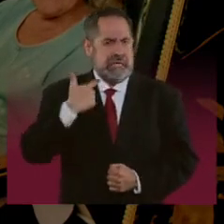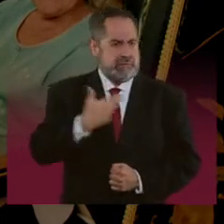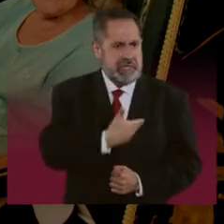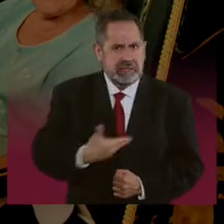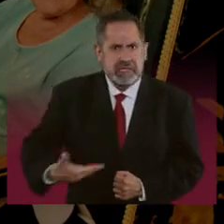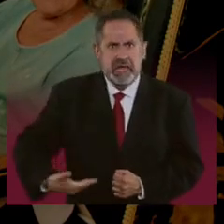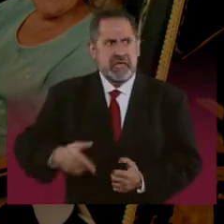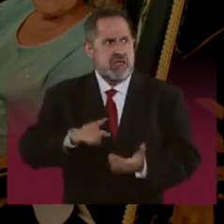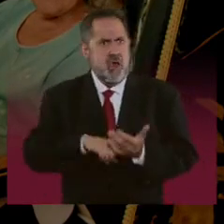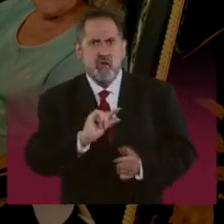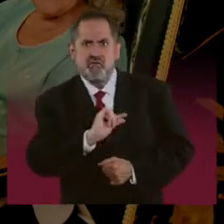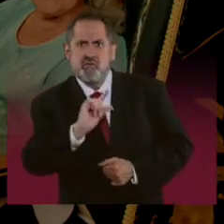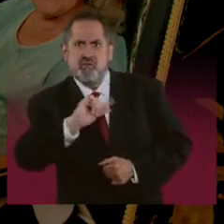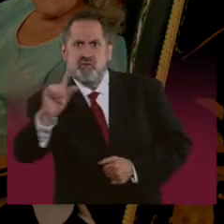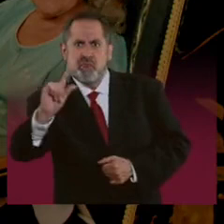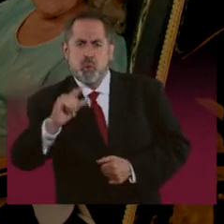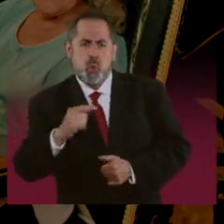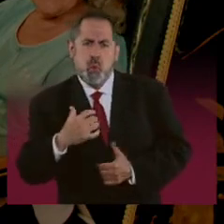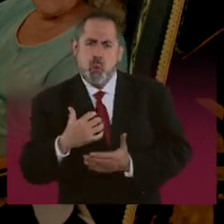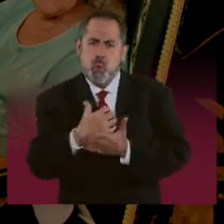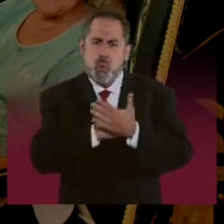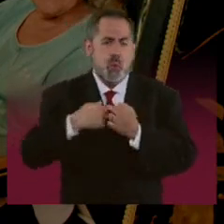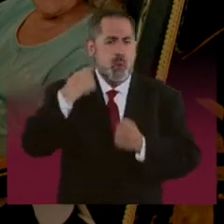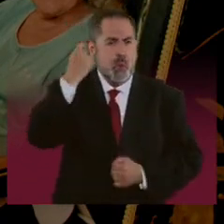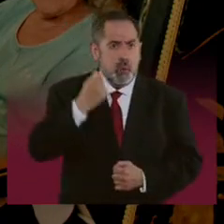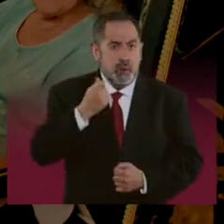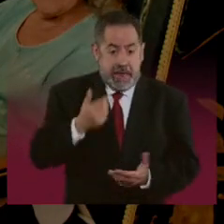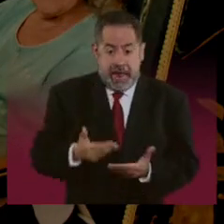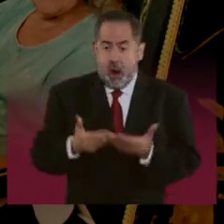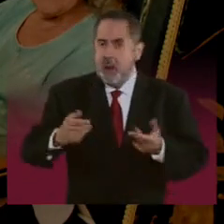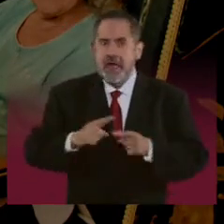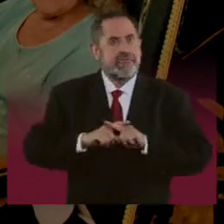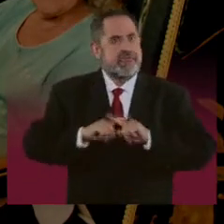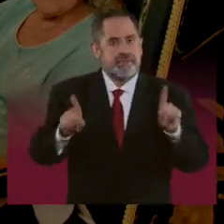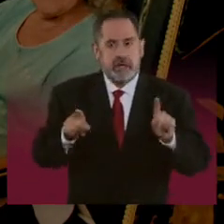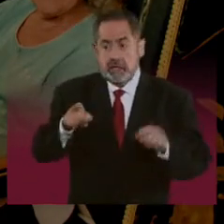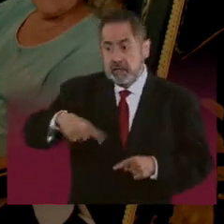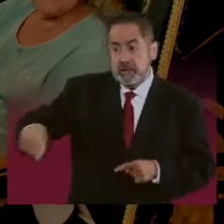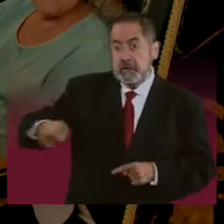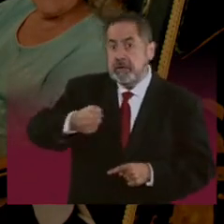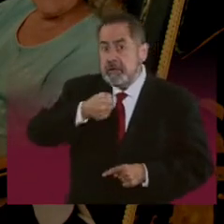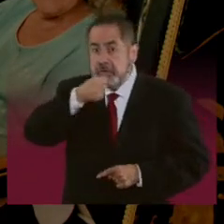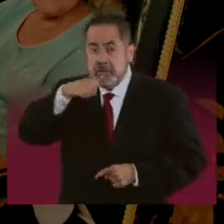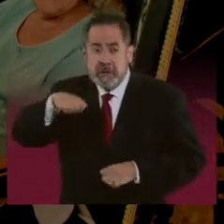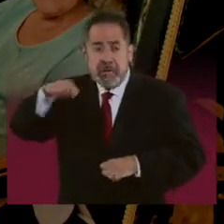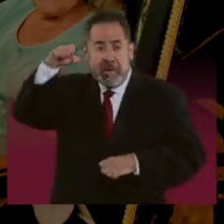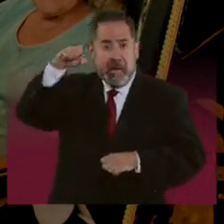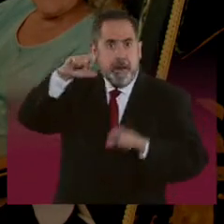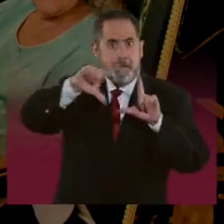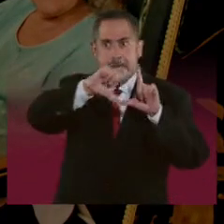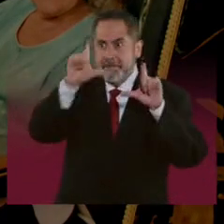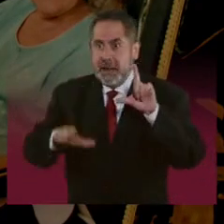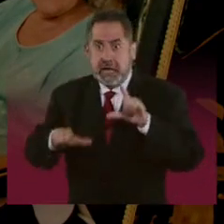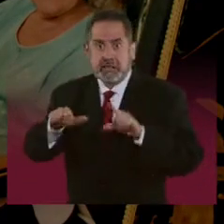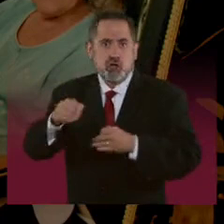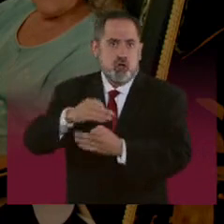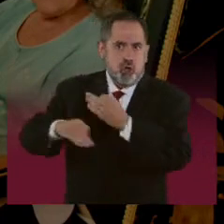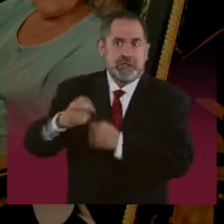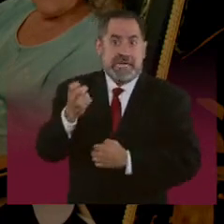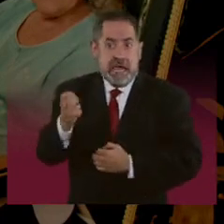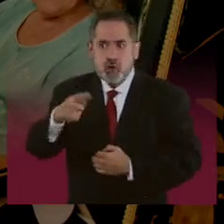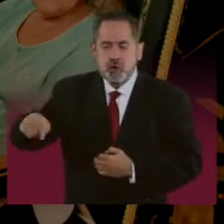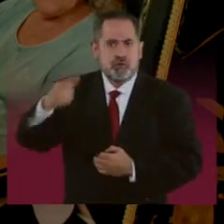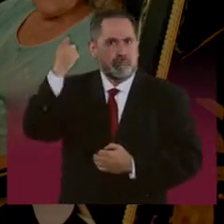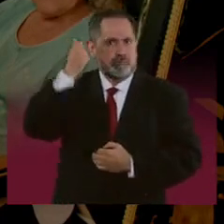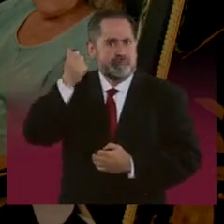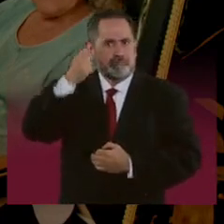para los altos funcionarios públicos. Ahora las pensiones son para todos los adultos mayores del país,